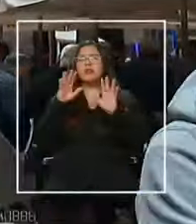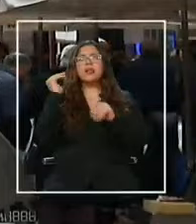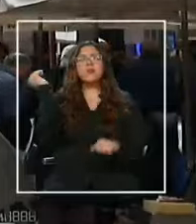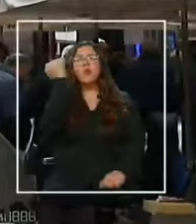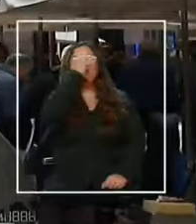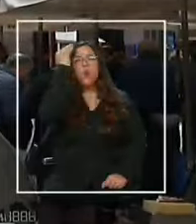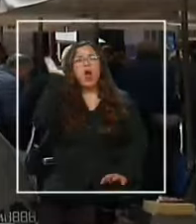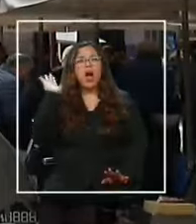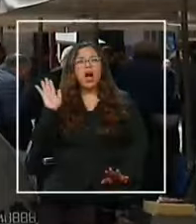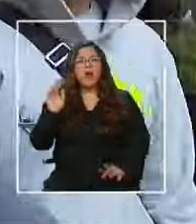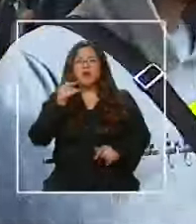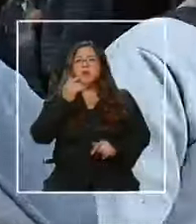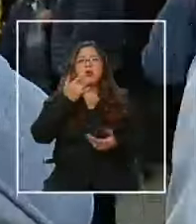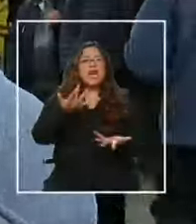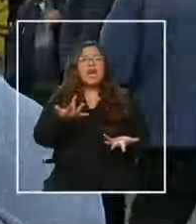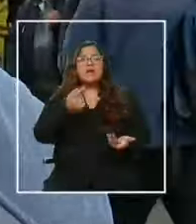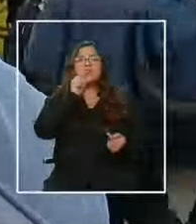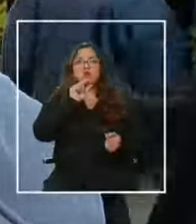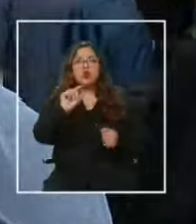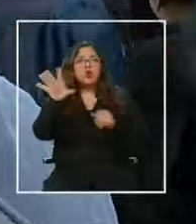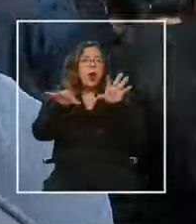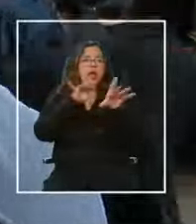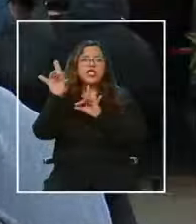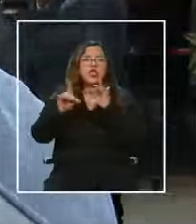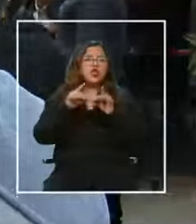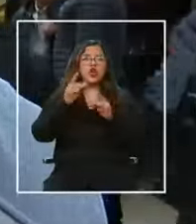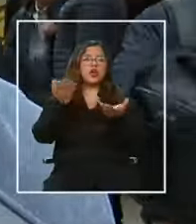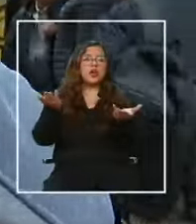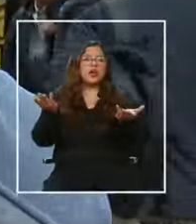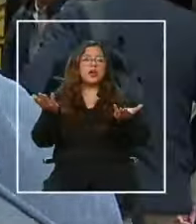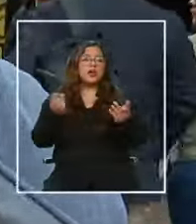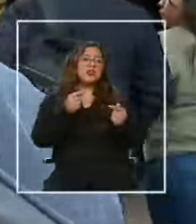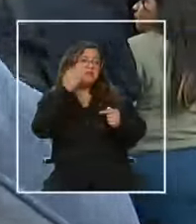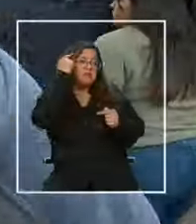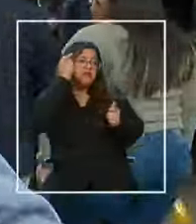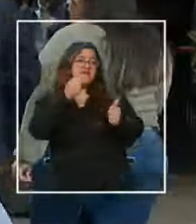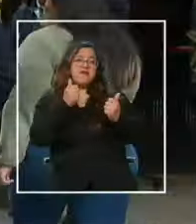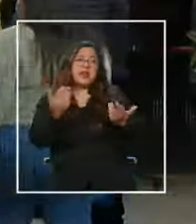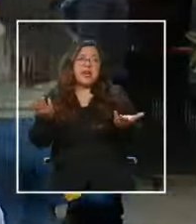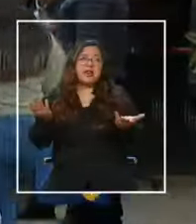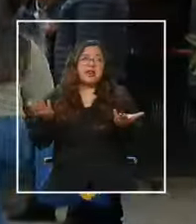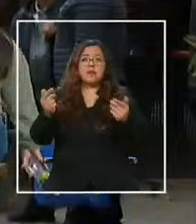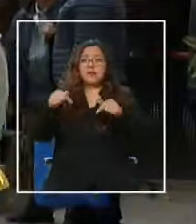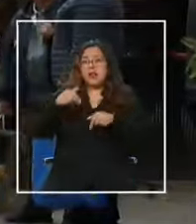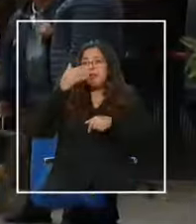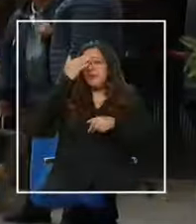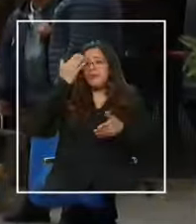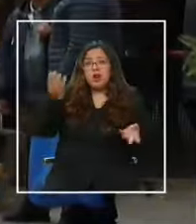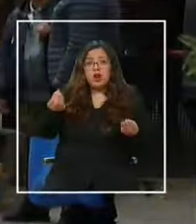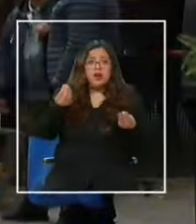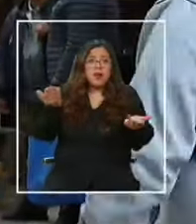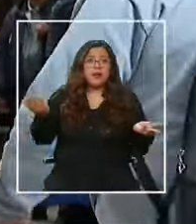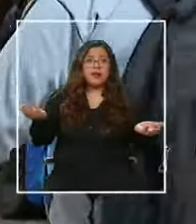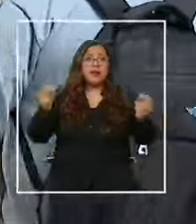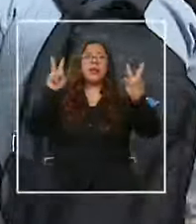Yo creo que vienen las elecciones ahora. Yo creo que estaría bueno. Porque estamos mal en el